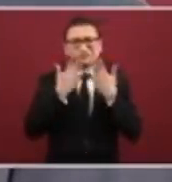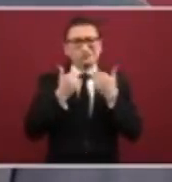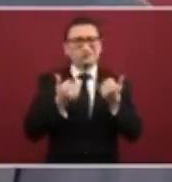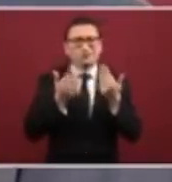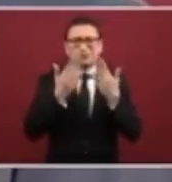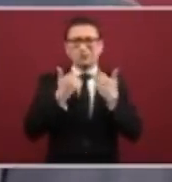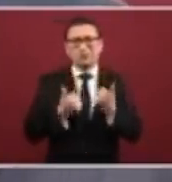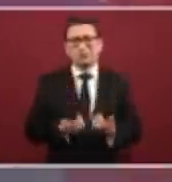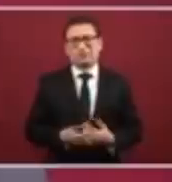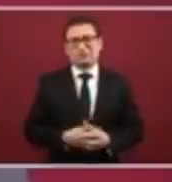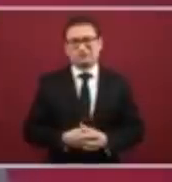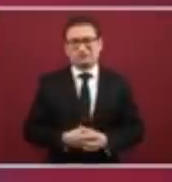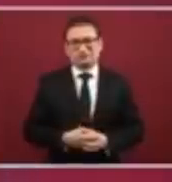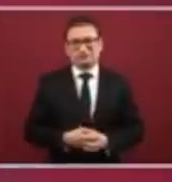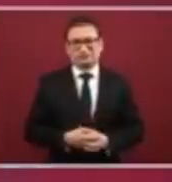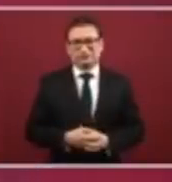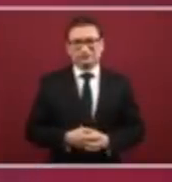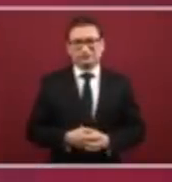no